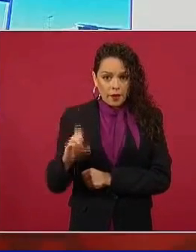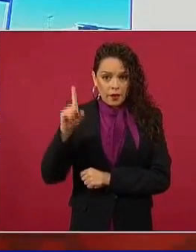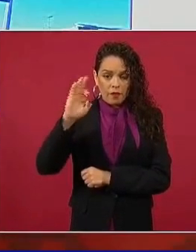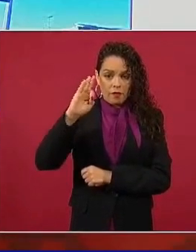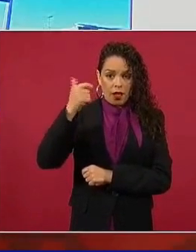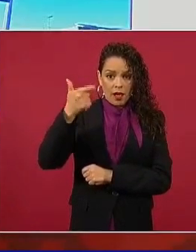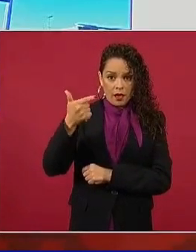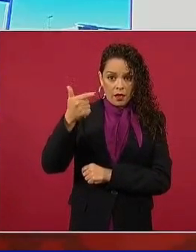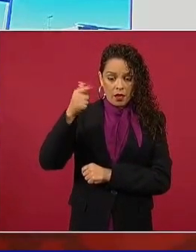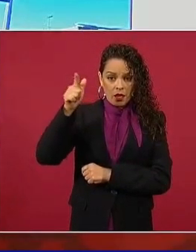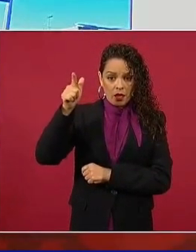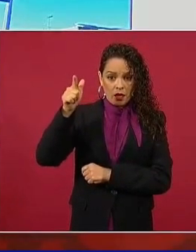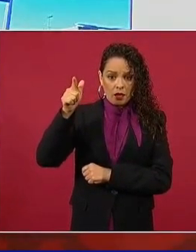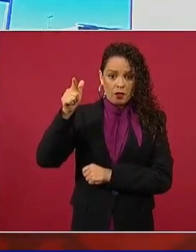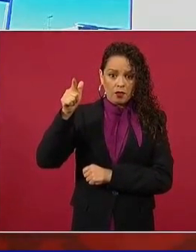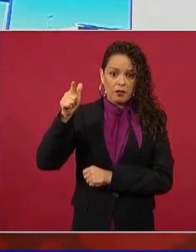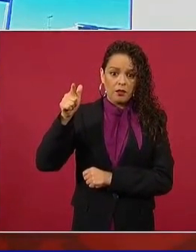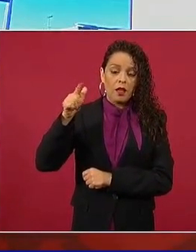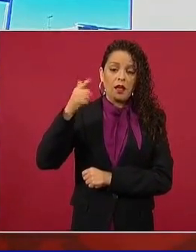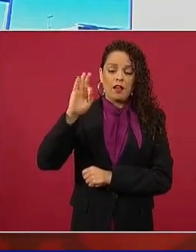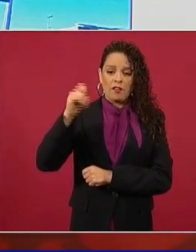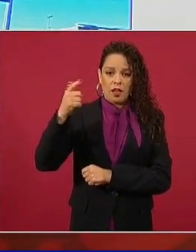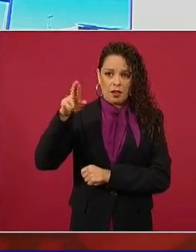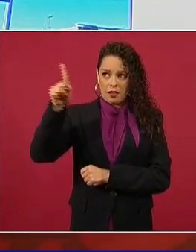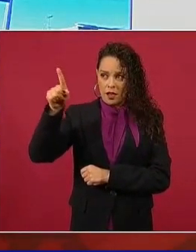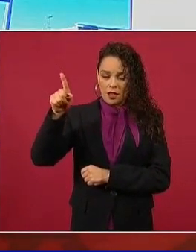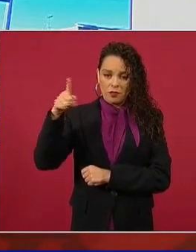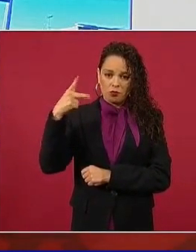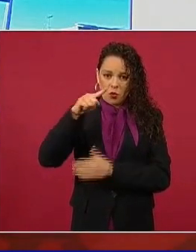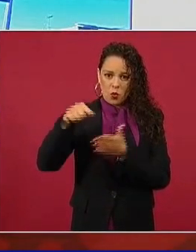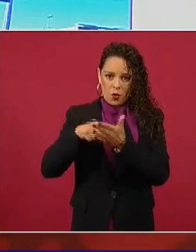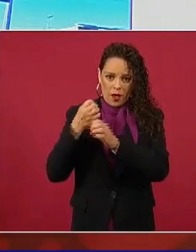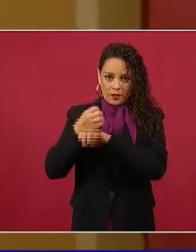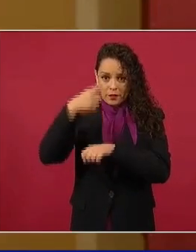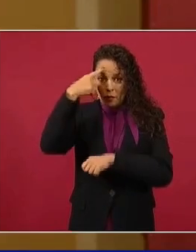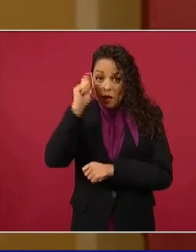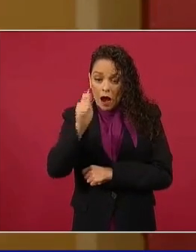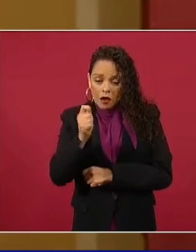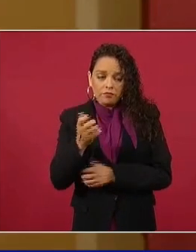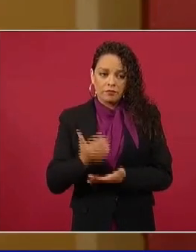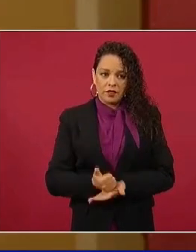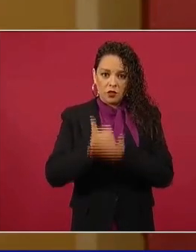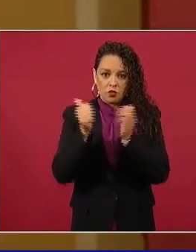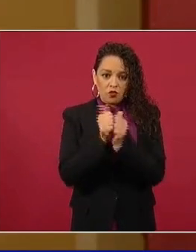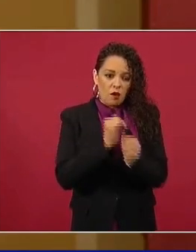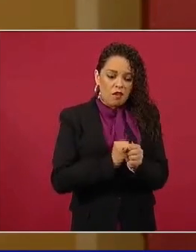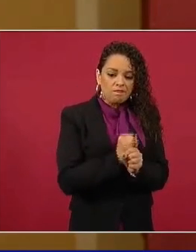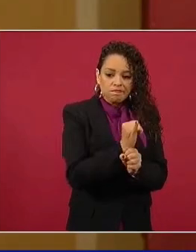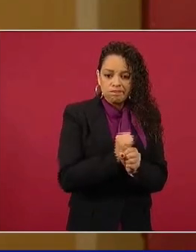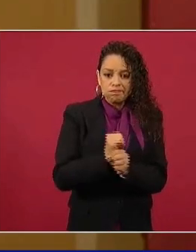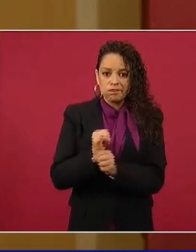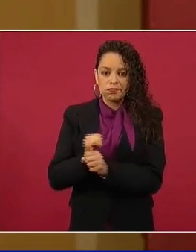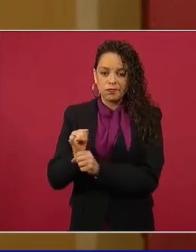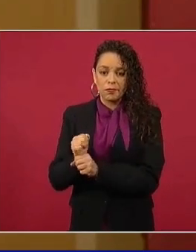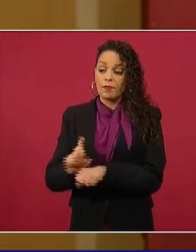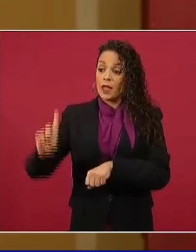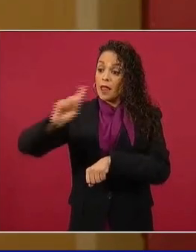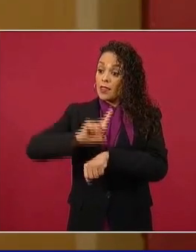de justicia del estado para contribuir a las investigaciones de tal suerte que el día 25